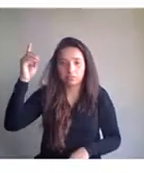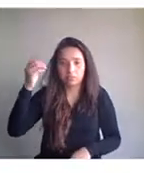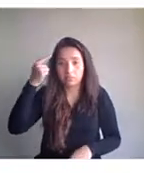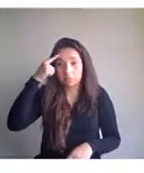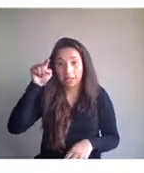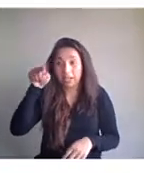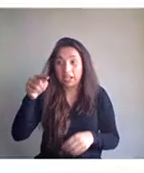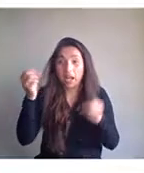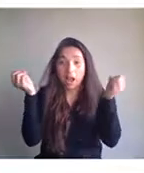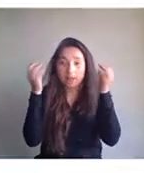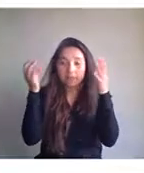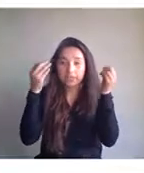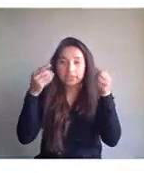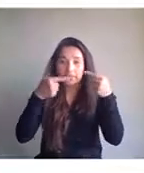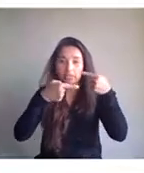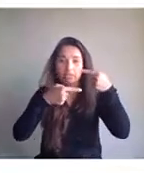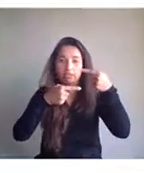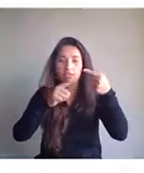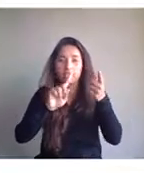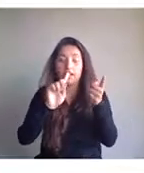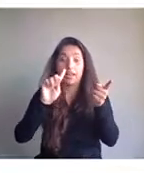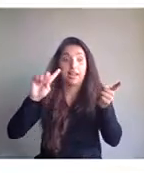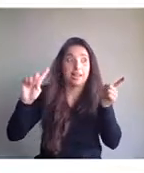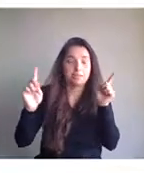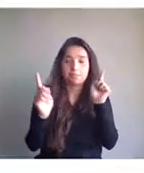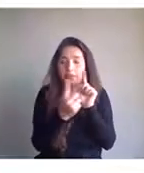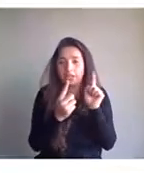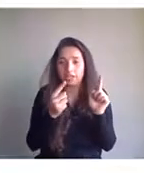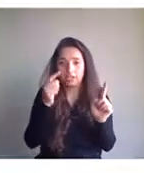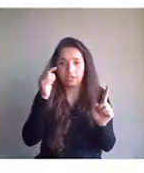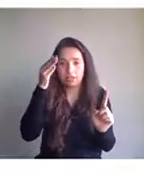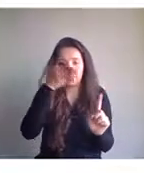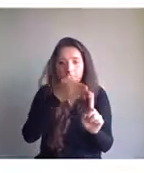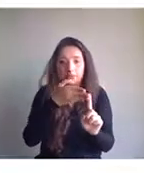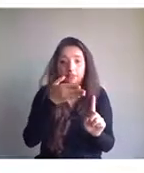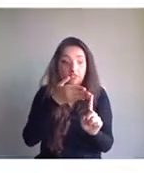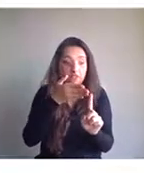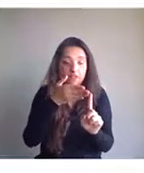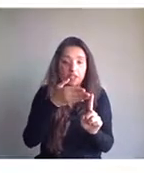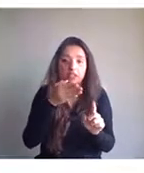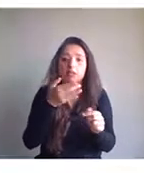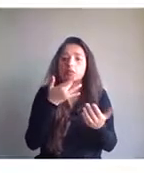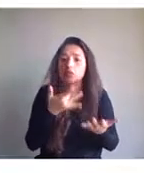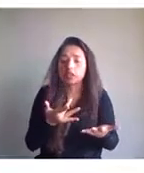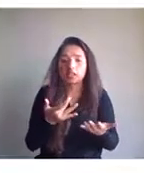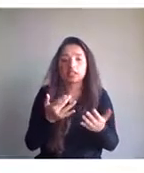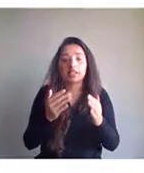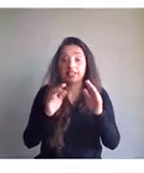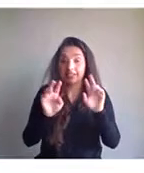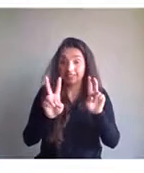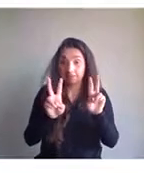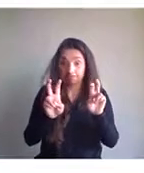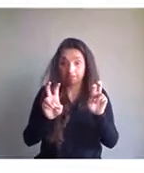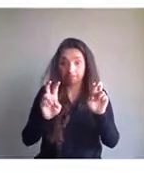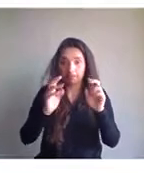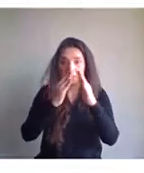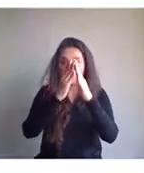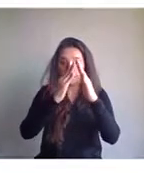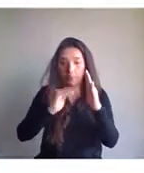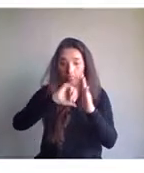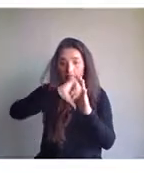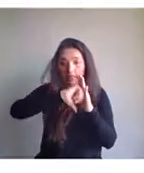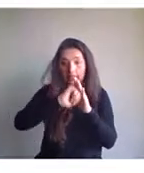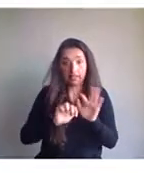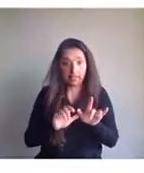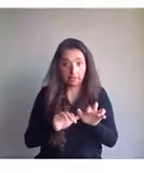podemos convertir en un beneficio en un privilegio al fin y al cabo el trabajo digital el